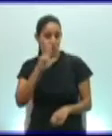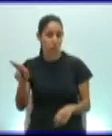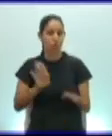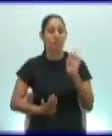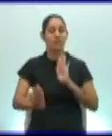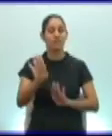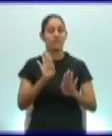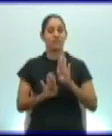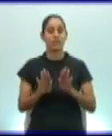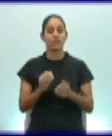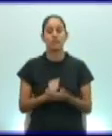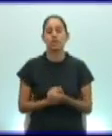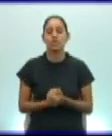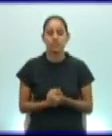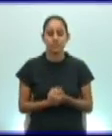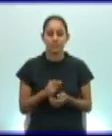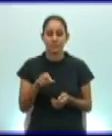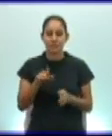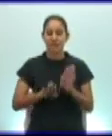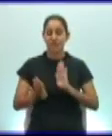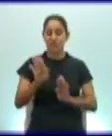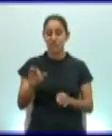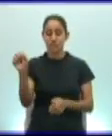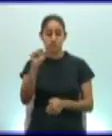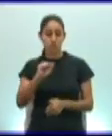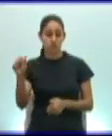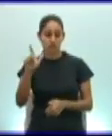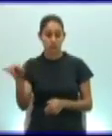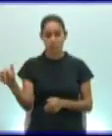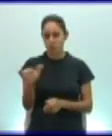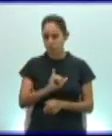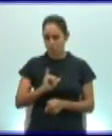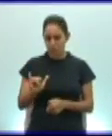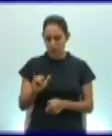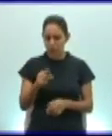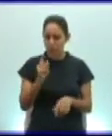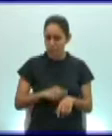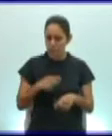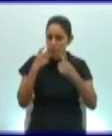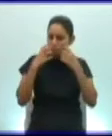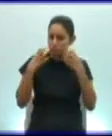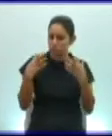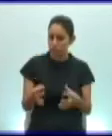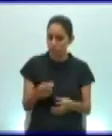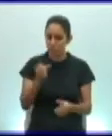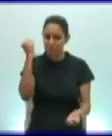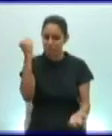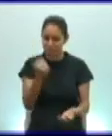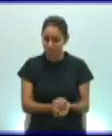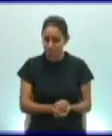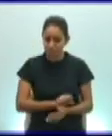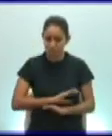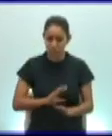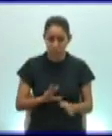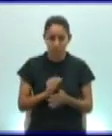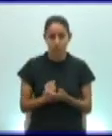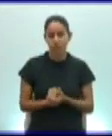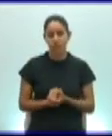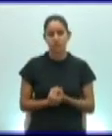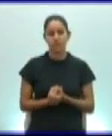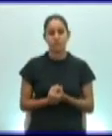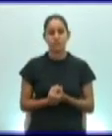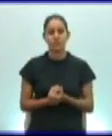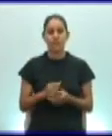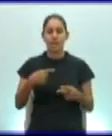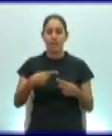la base de la defensa al socialismo. Creo que es un momento crucial donde queda declarado ya la vía, la línea a seguir